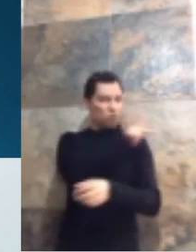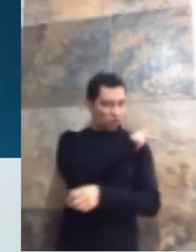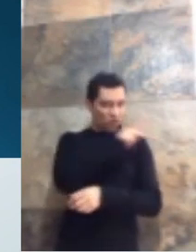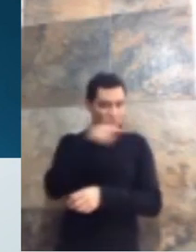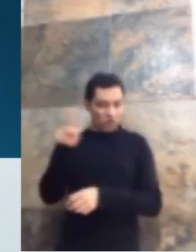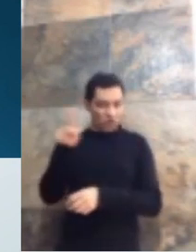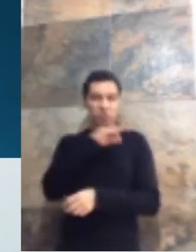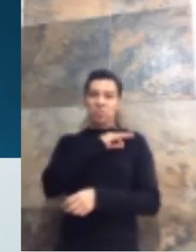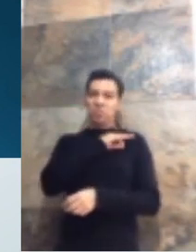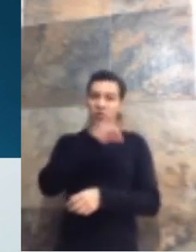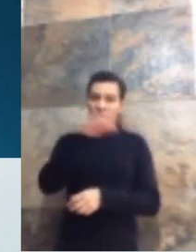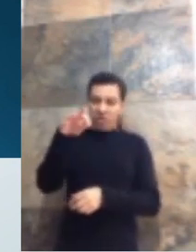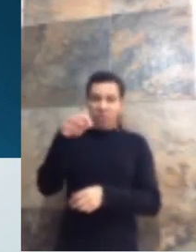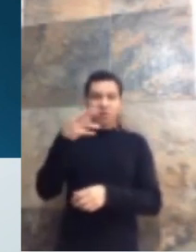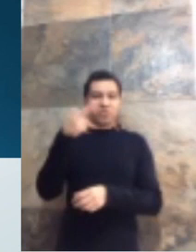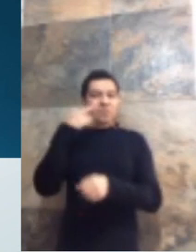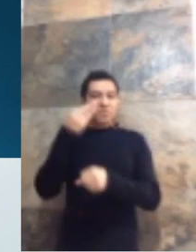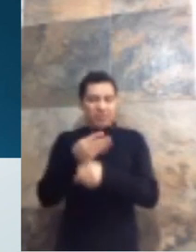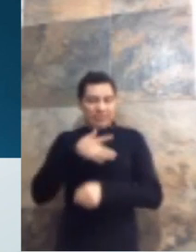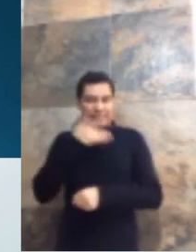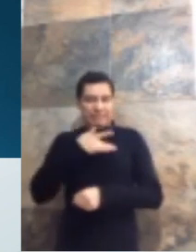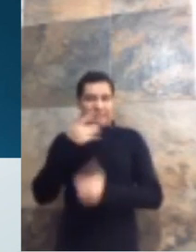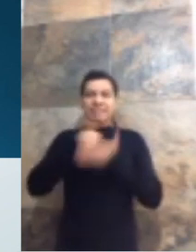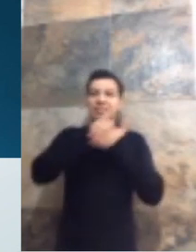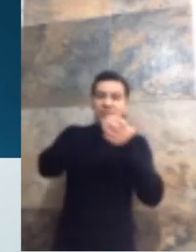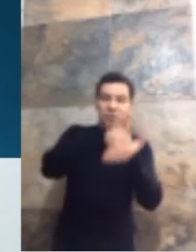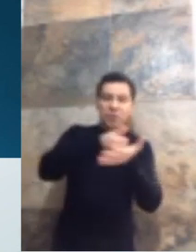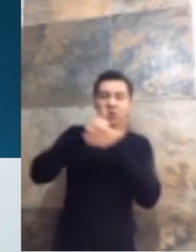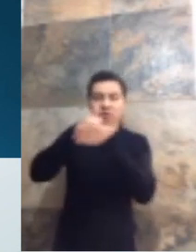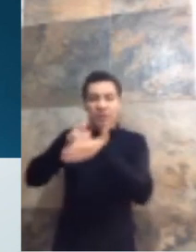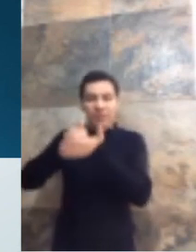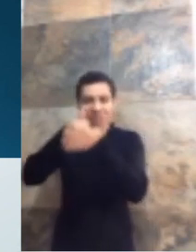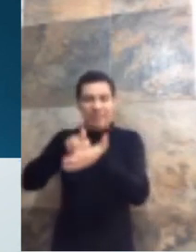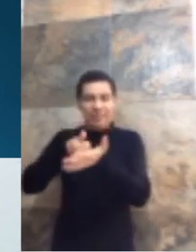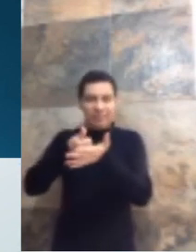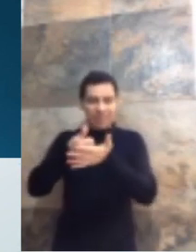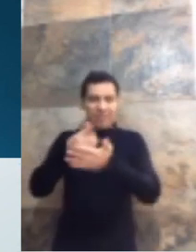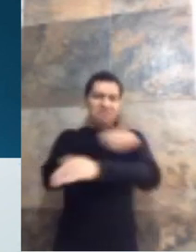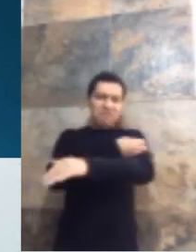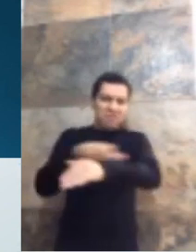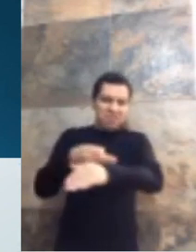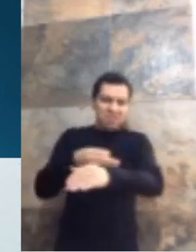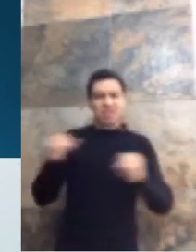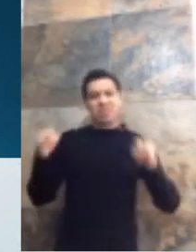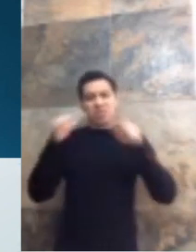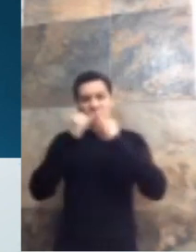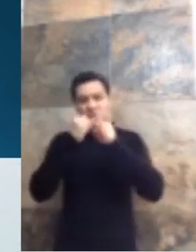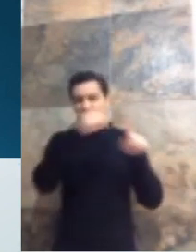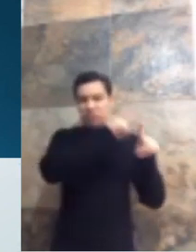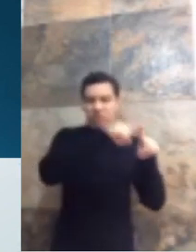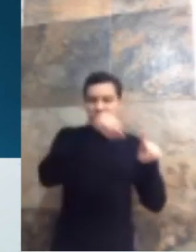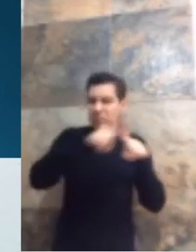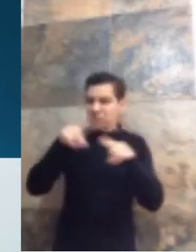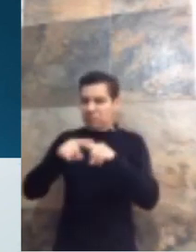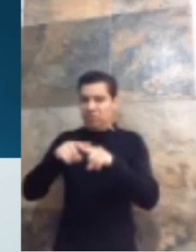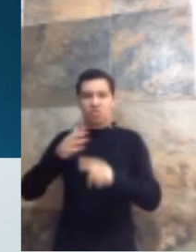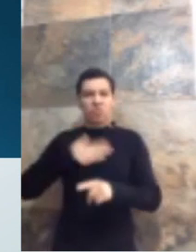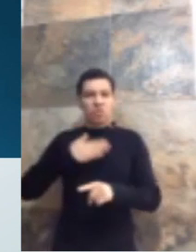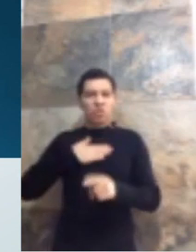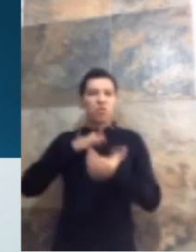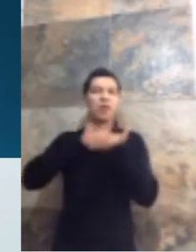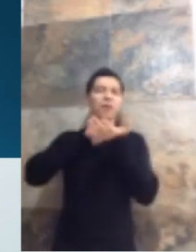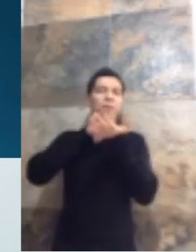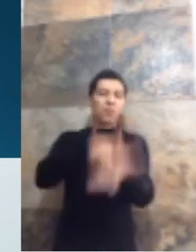tenga algún papel prominente en la forma en que lo perciben otros. Puede ser un